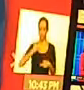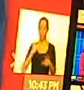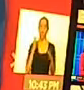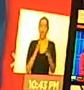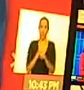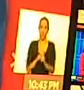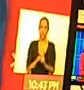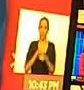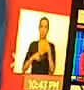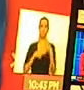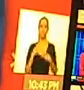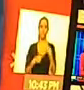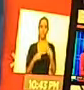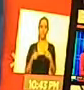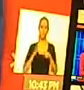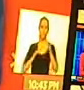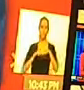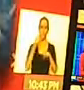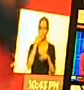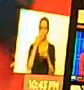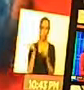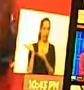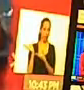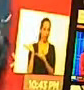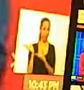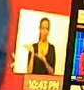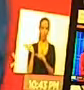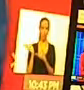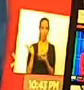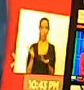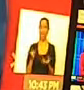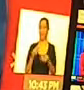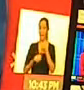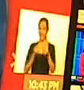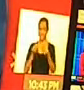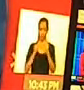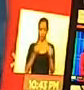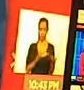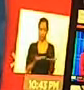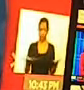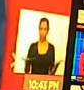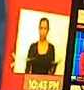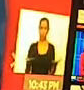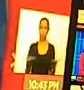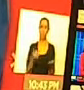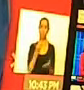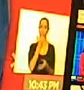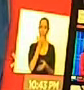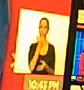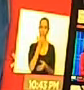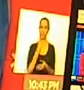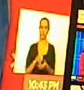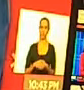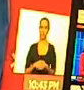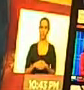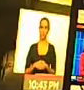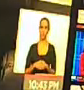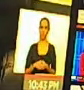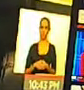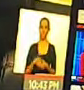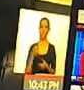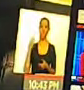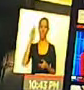la revolución arma un payaso como este, orquesta este tipo de cosas, está bien equivocado. Tiene razón el señor